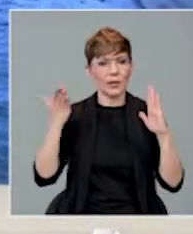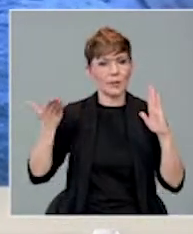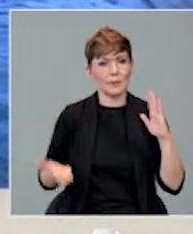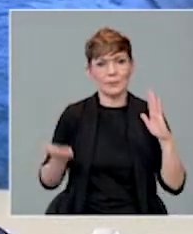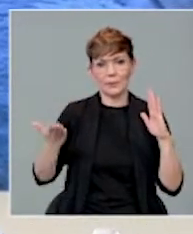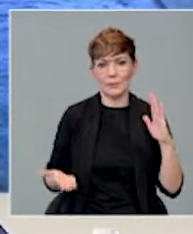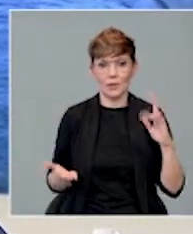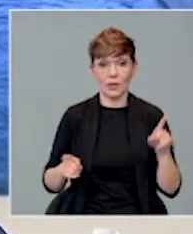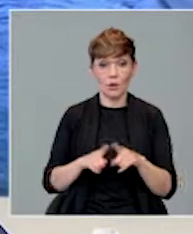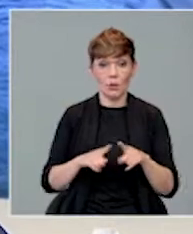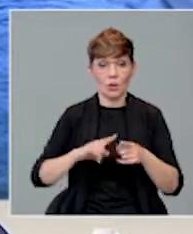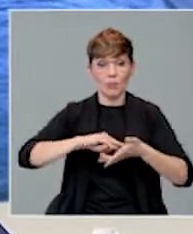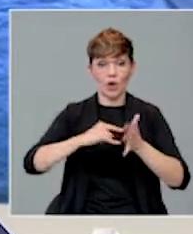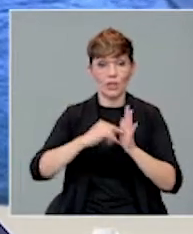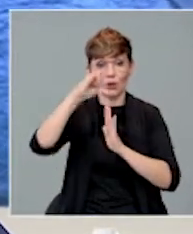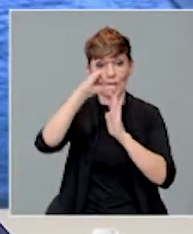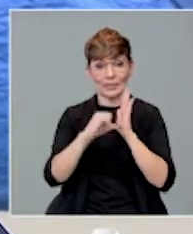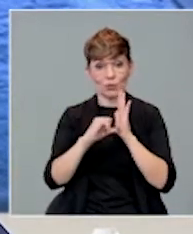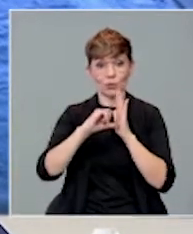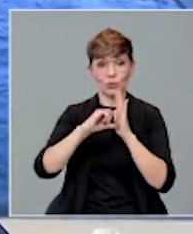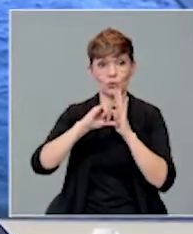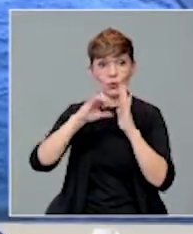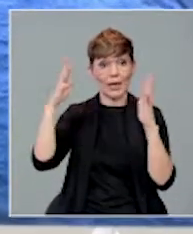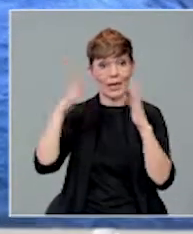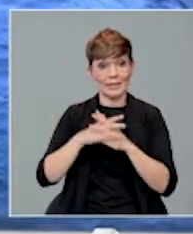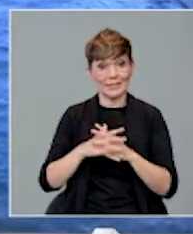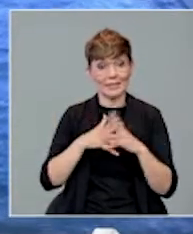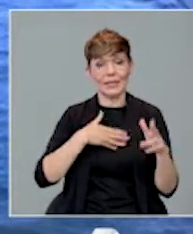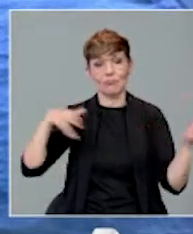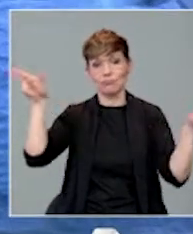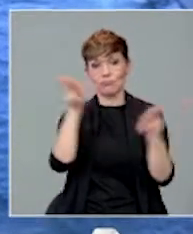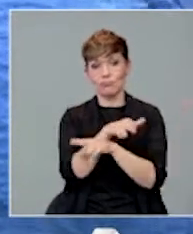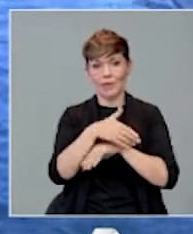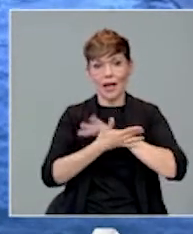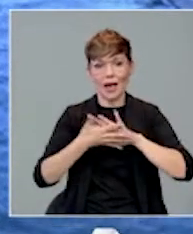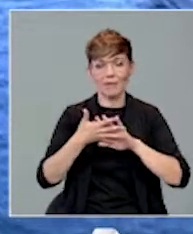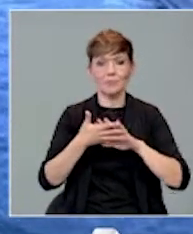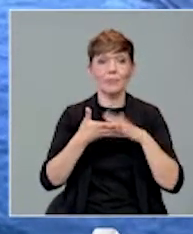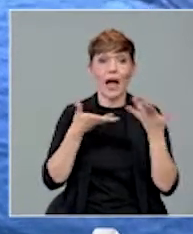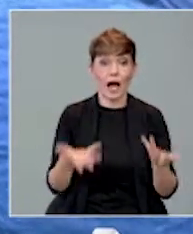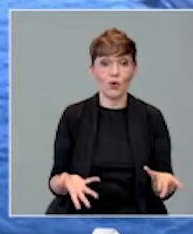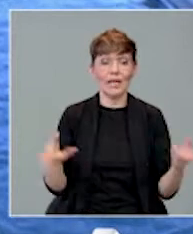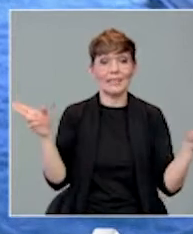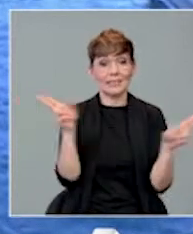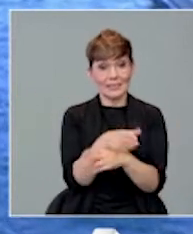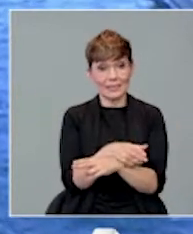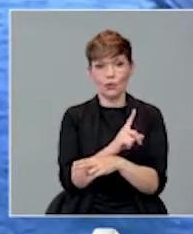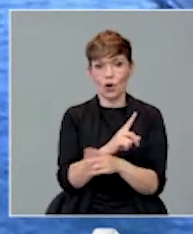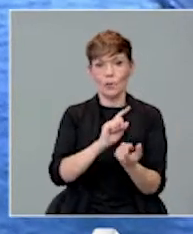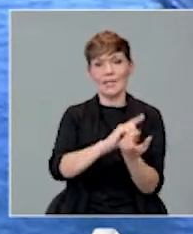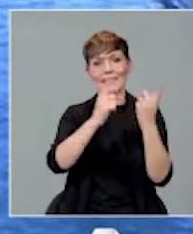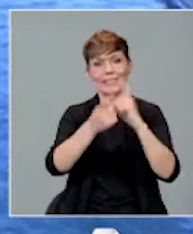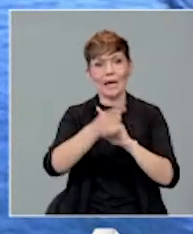el proyecto de Estatuto de Castilla-La Mancha preveía acabar con el trasvase. En este momento no hablamos de acabar con el trasvase, pero sí de un cambio en